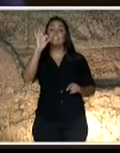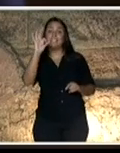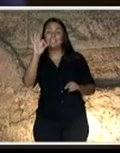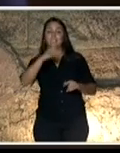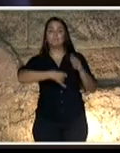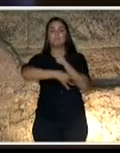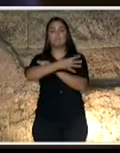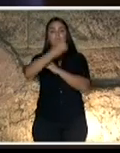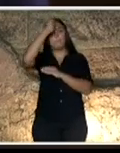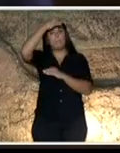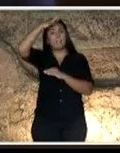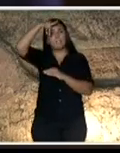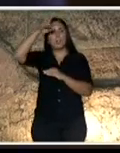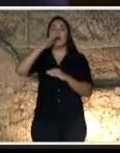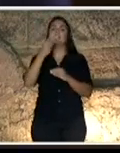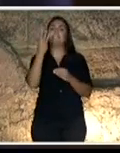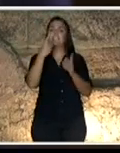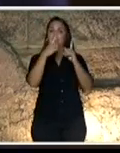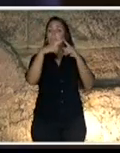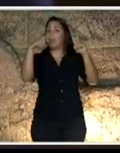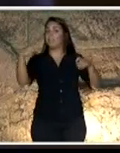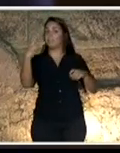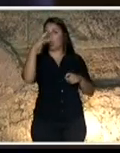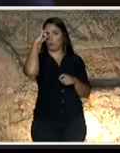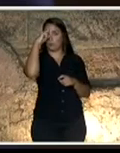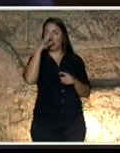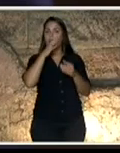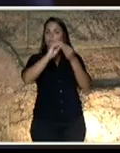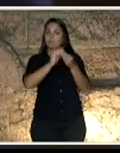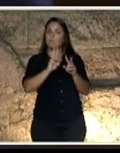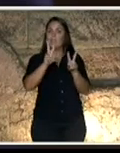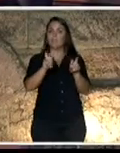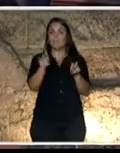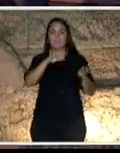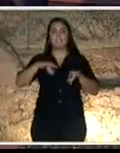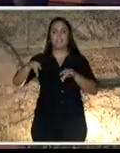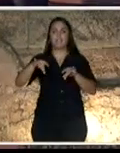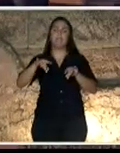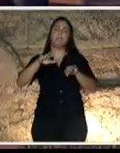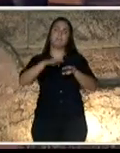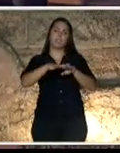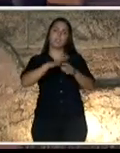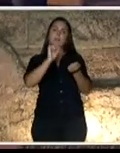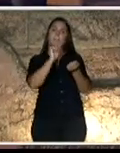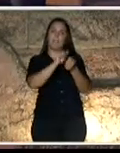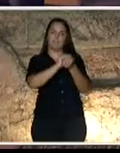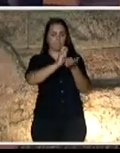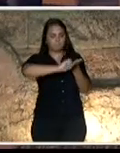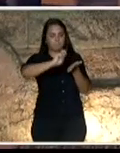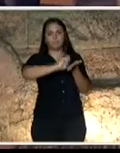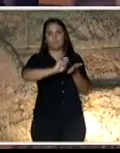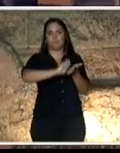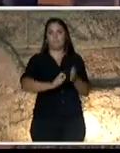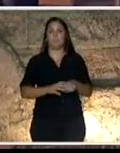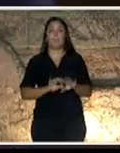se plasma en la Plaza de las Tres Culturas en las palabras esculpidas en tierra, en piedra, no fue victoria ni